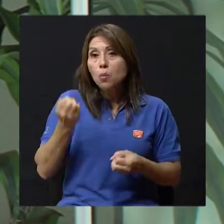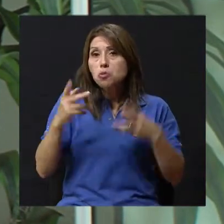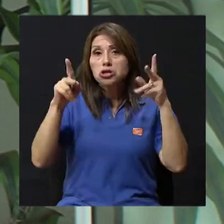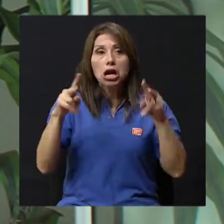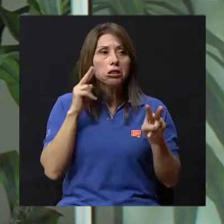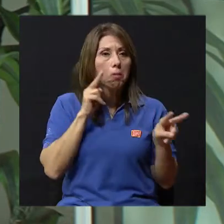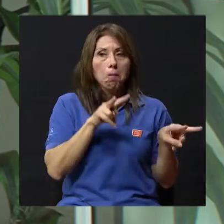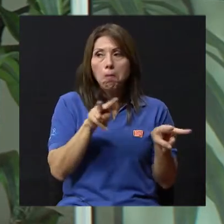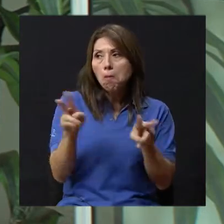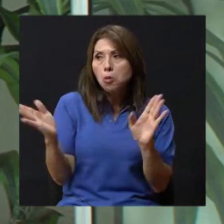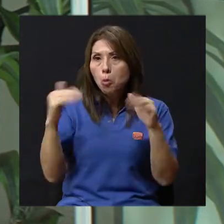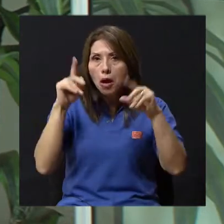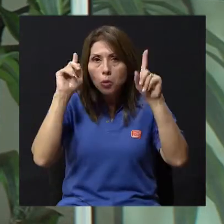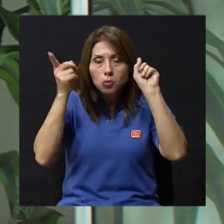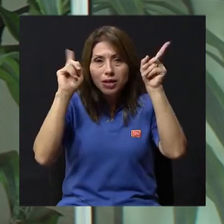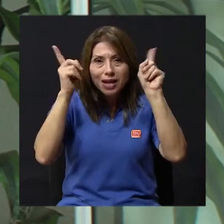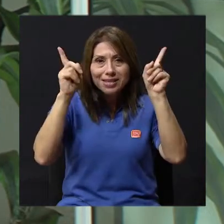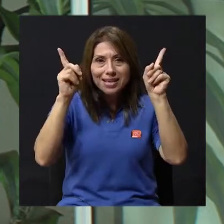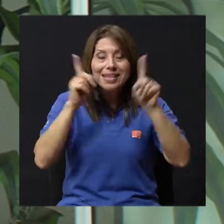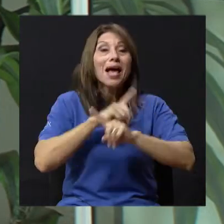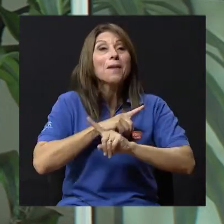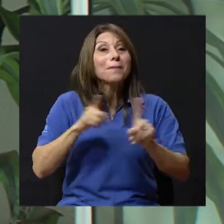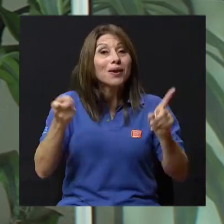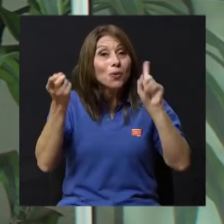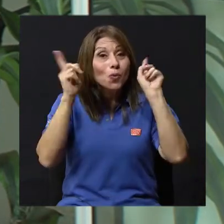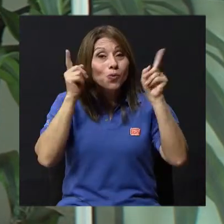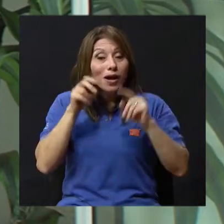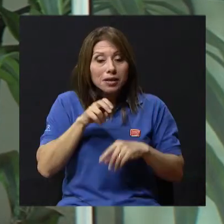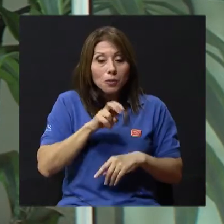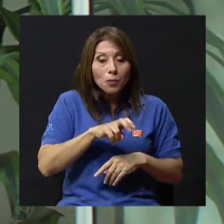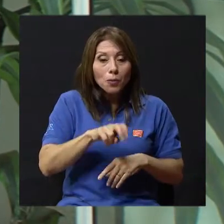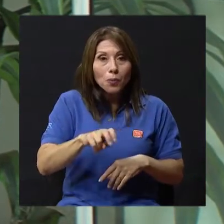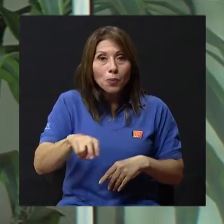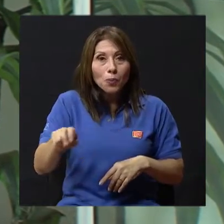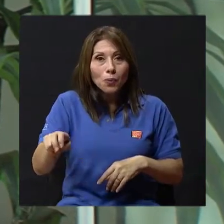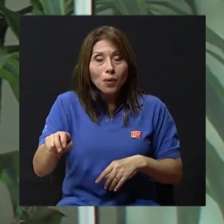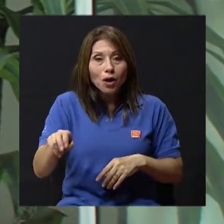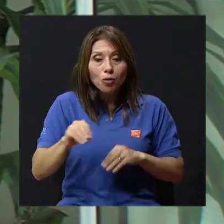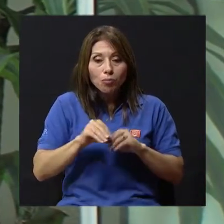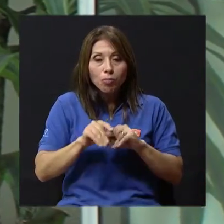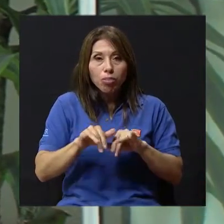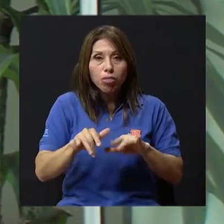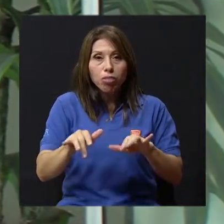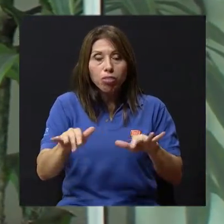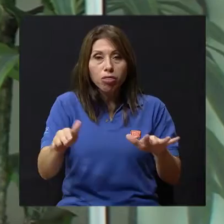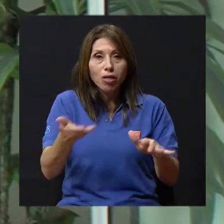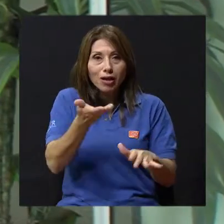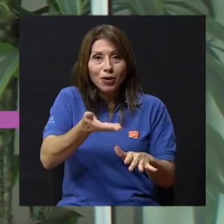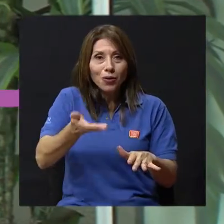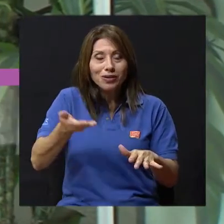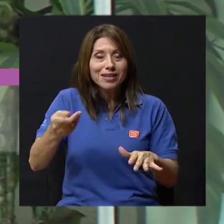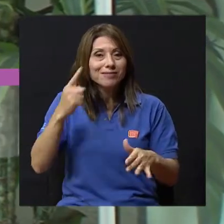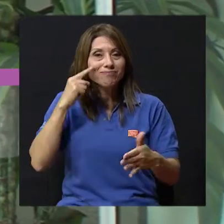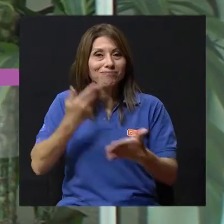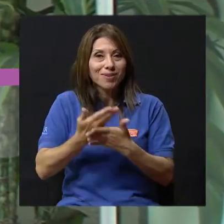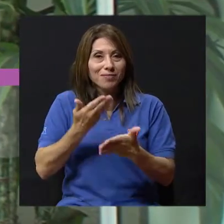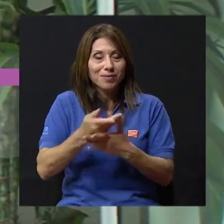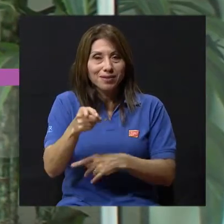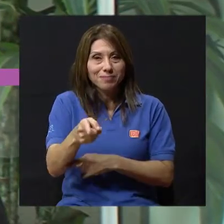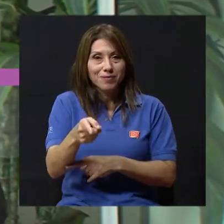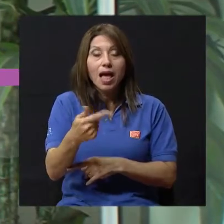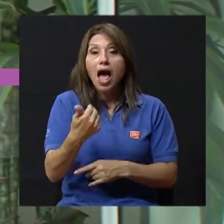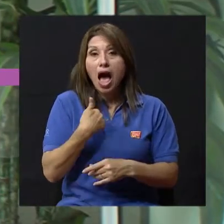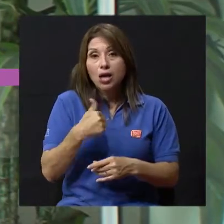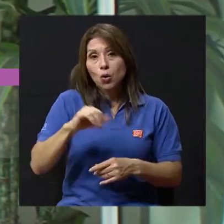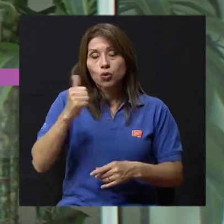en las noches, sí, claro, los alergenos que sueltan las cucarachas se evidencian en las casas de nuestro país.